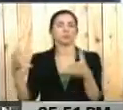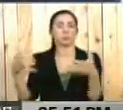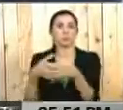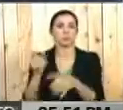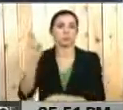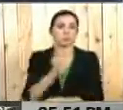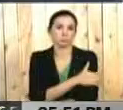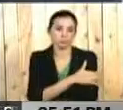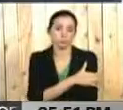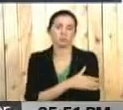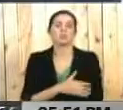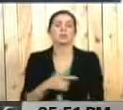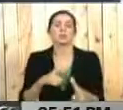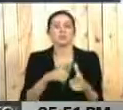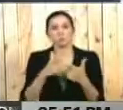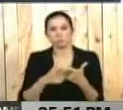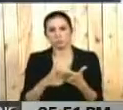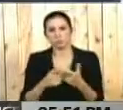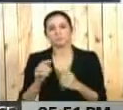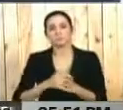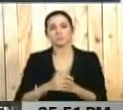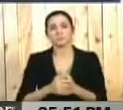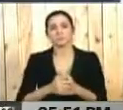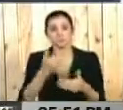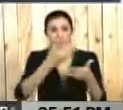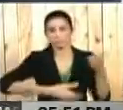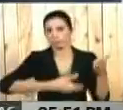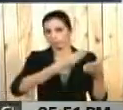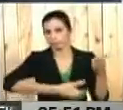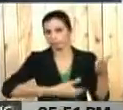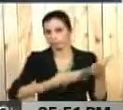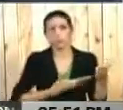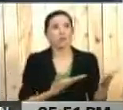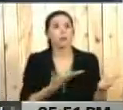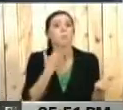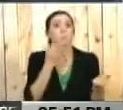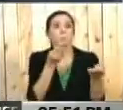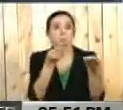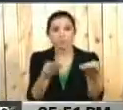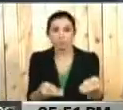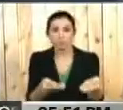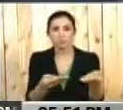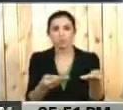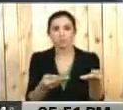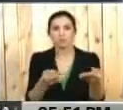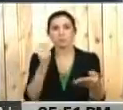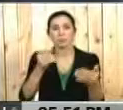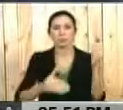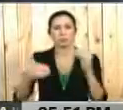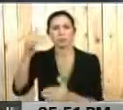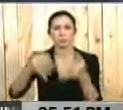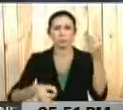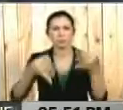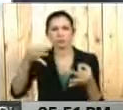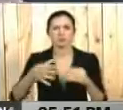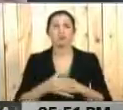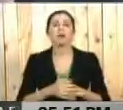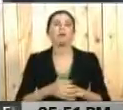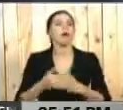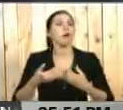recurso presentado ante el Tribunal Supremo de Justicia abriría las puertas para lo que la misma norma llama